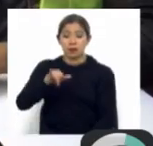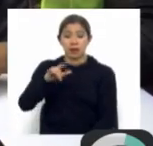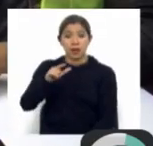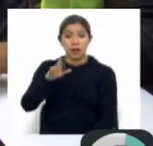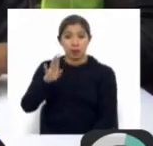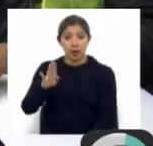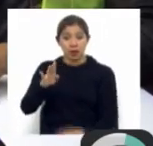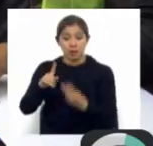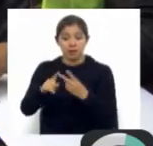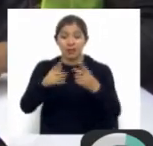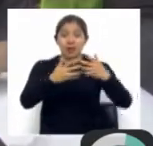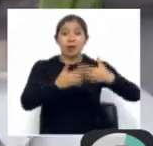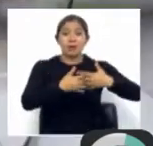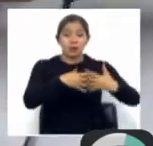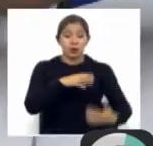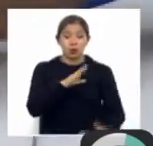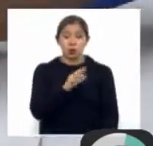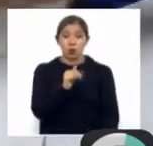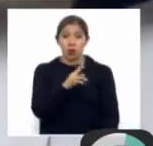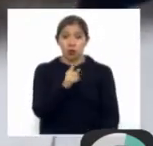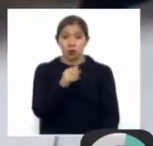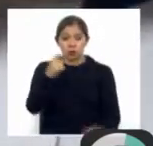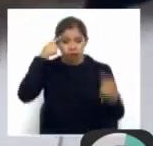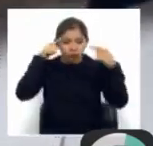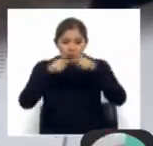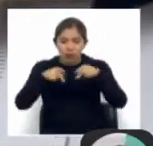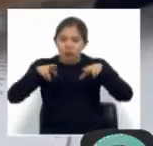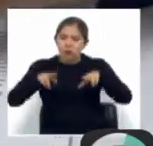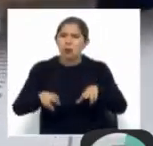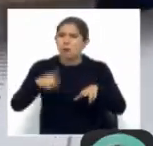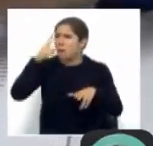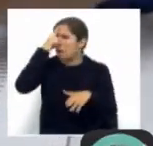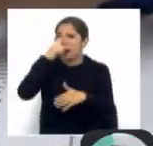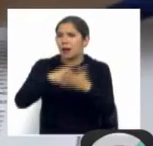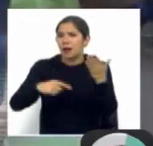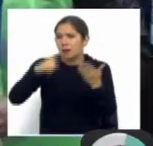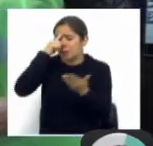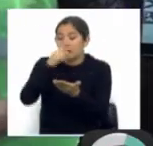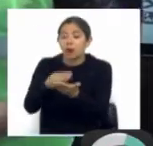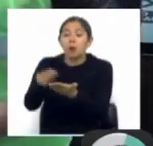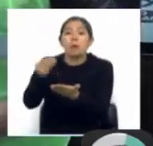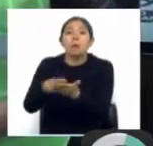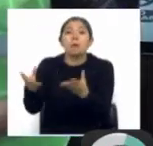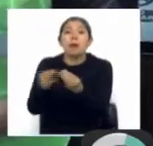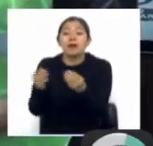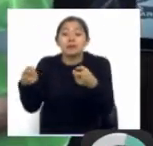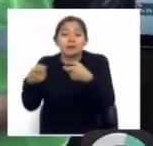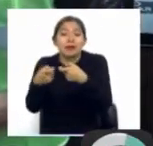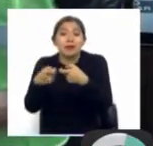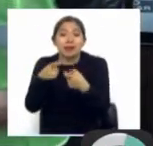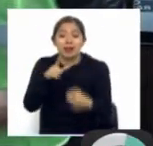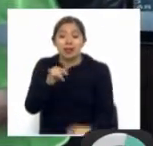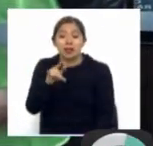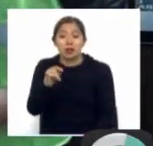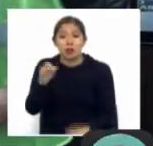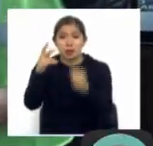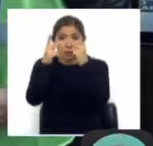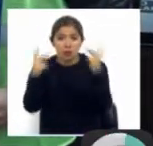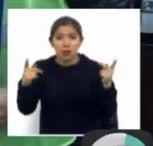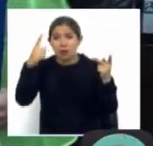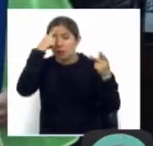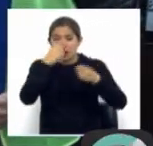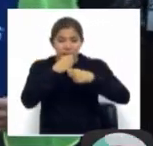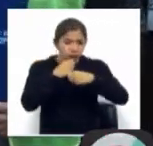Quantum firmaron un acuerdo que permitirá incrementar la demanda de baterías de litio desde Potosí para la fabricación de